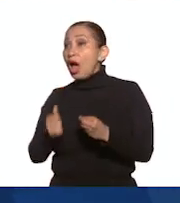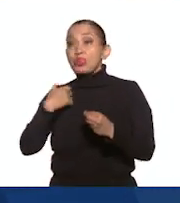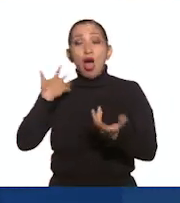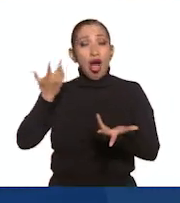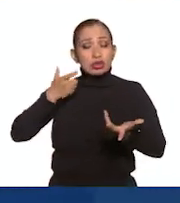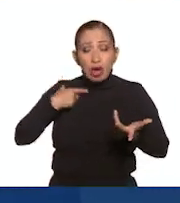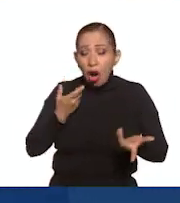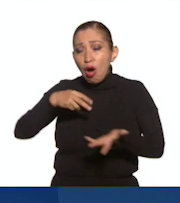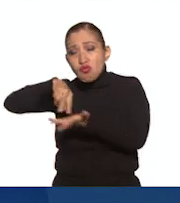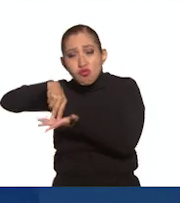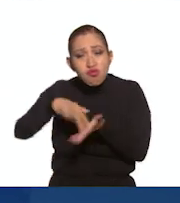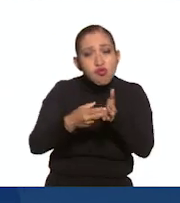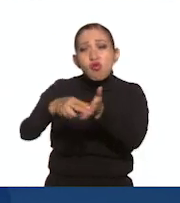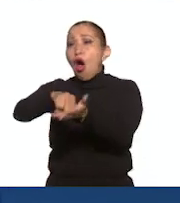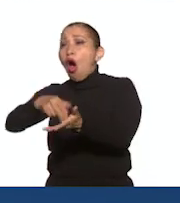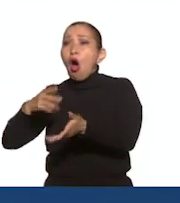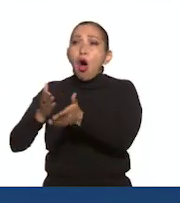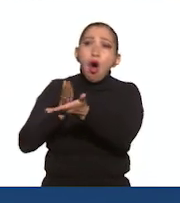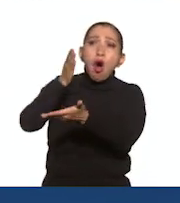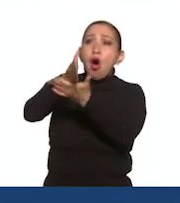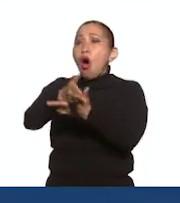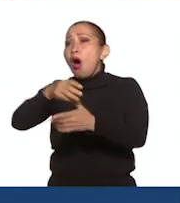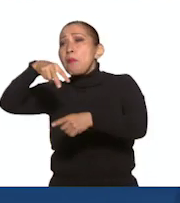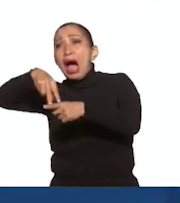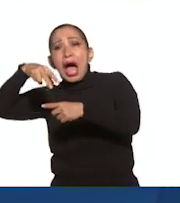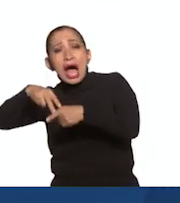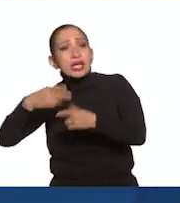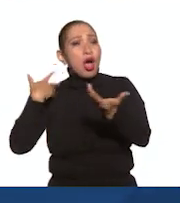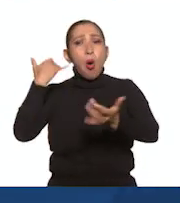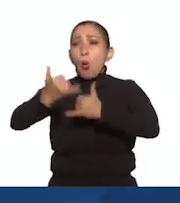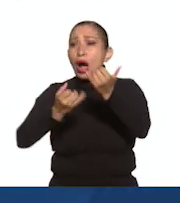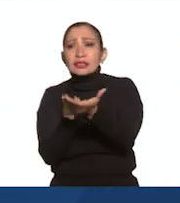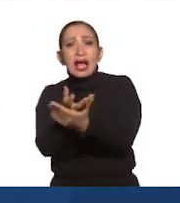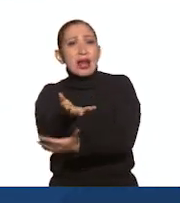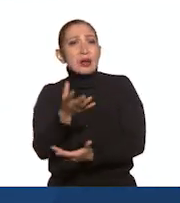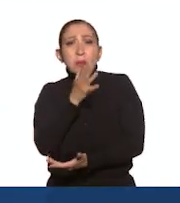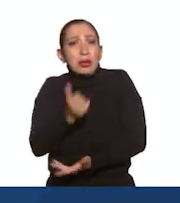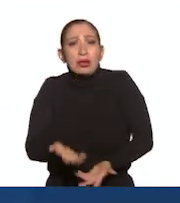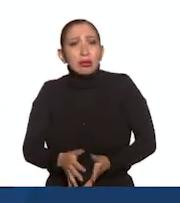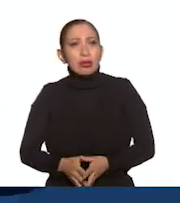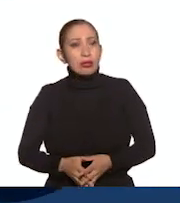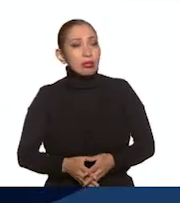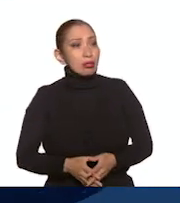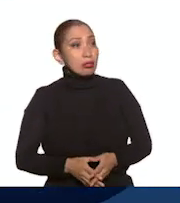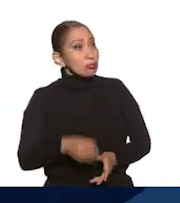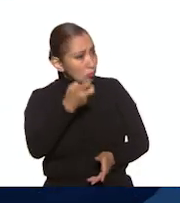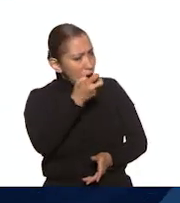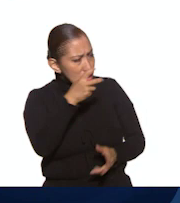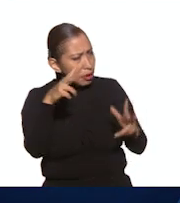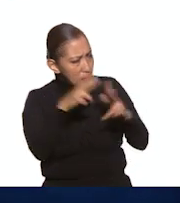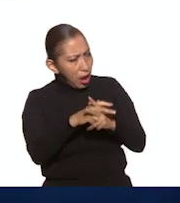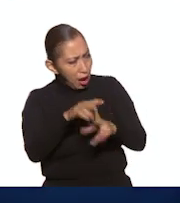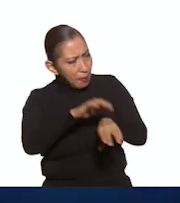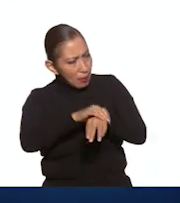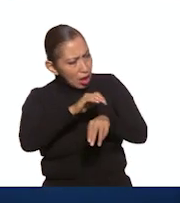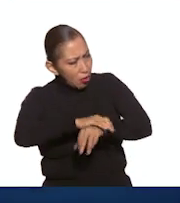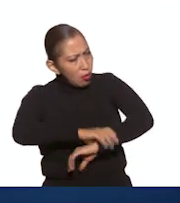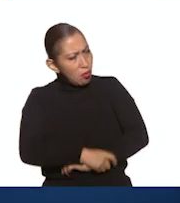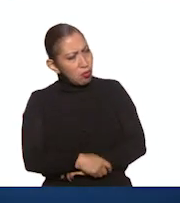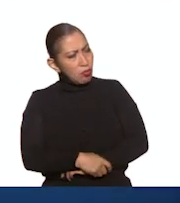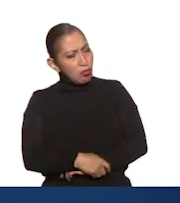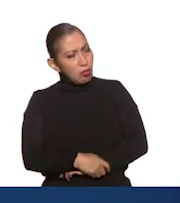en patineta o al parque o salir a la esquina a jugar. ¿Y por eso te peleas con tus amigos?